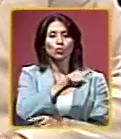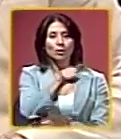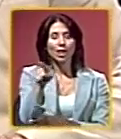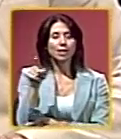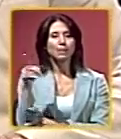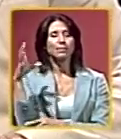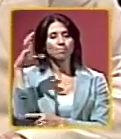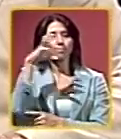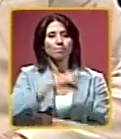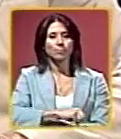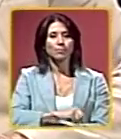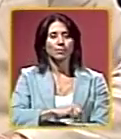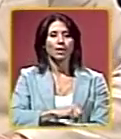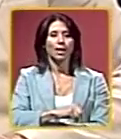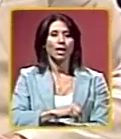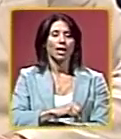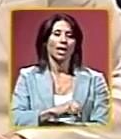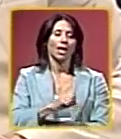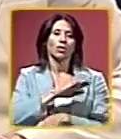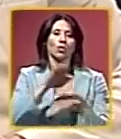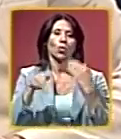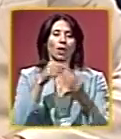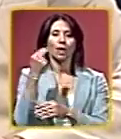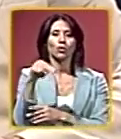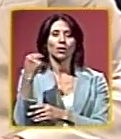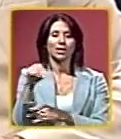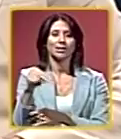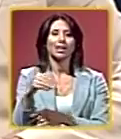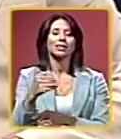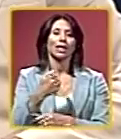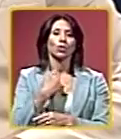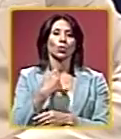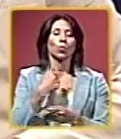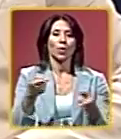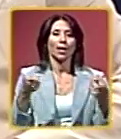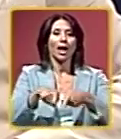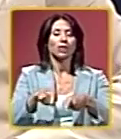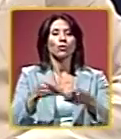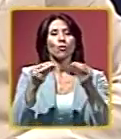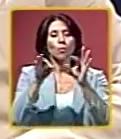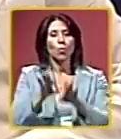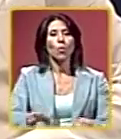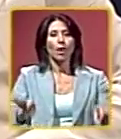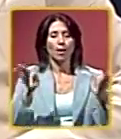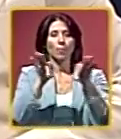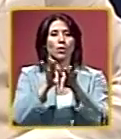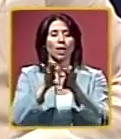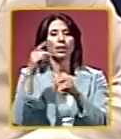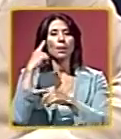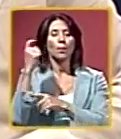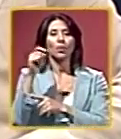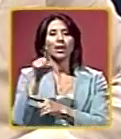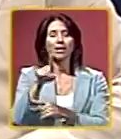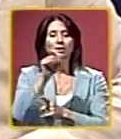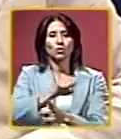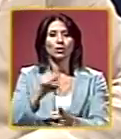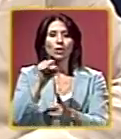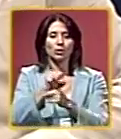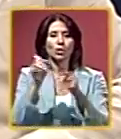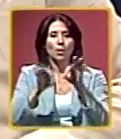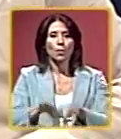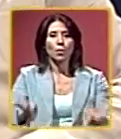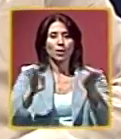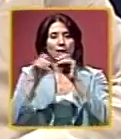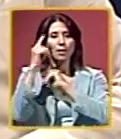visto en la cobertura de prensa que tuvo el caso, fue bastante importante porque es un hecho importante para